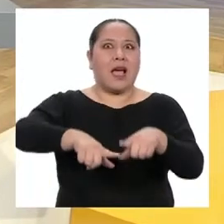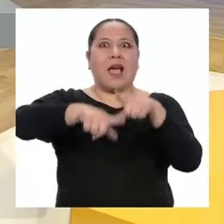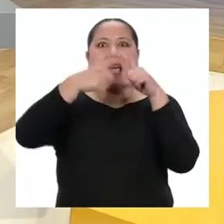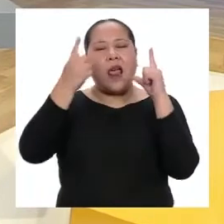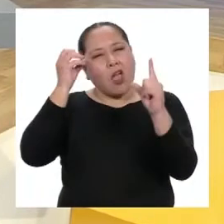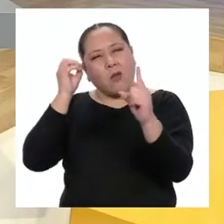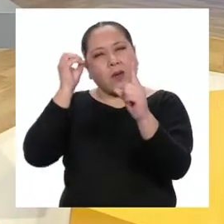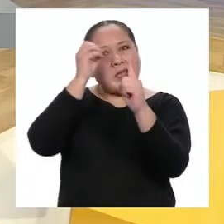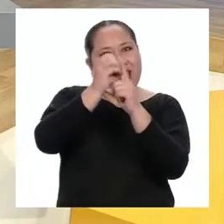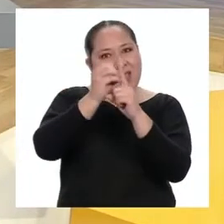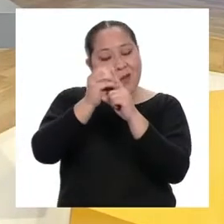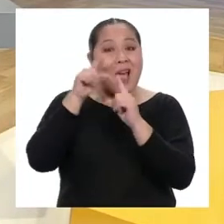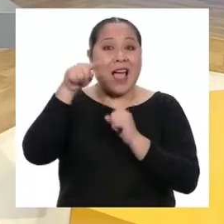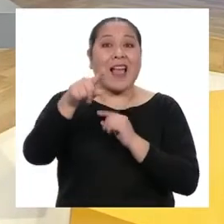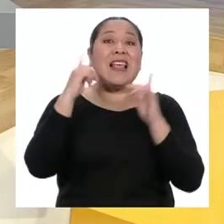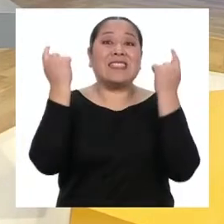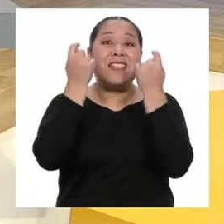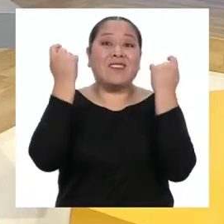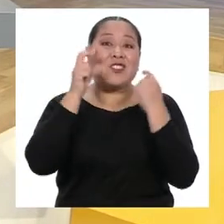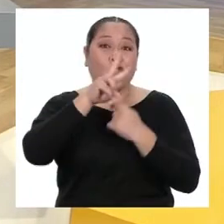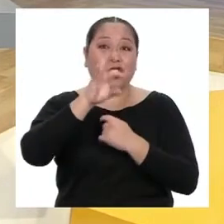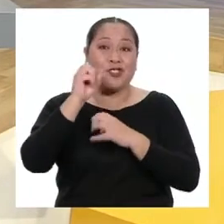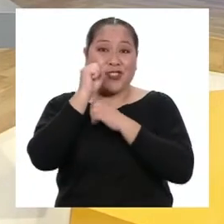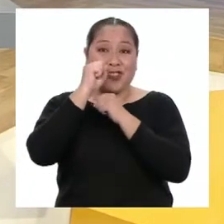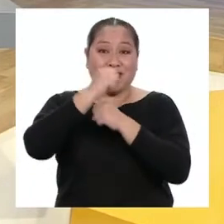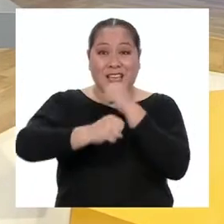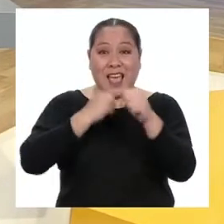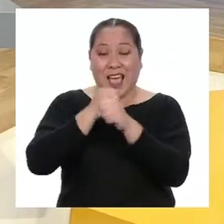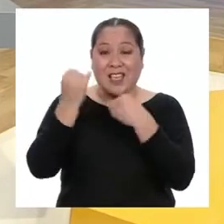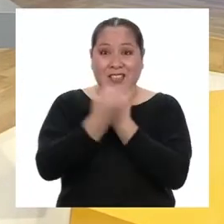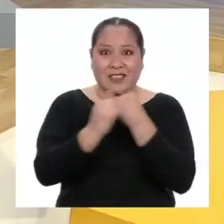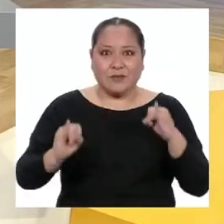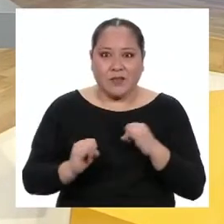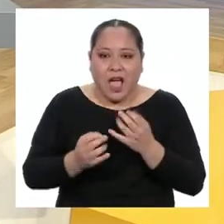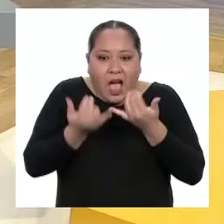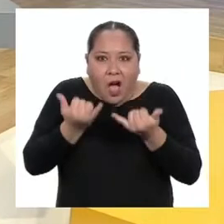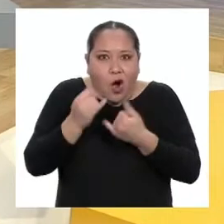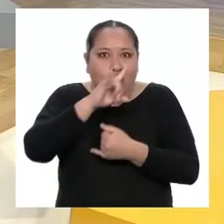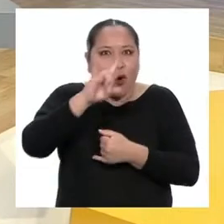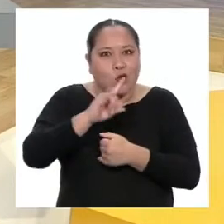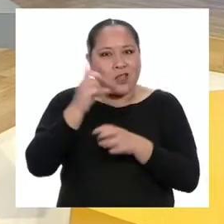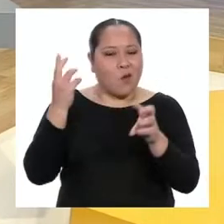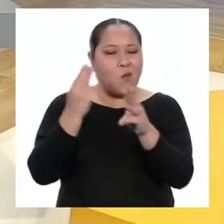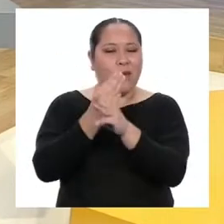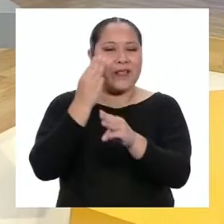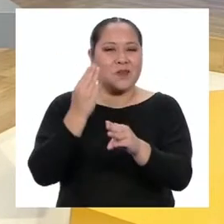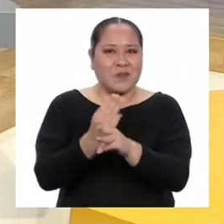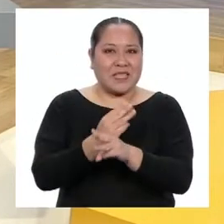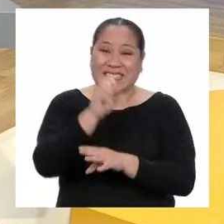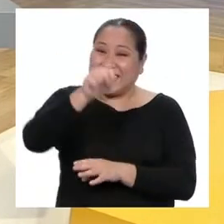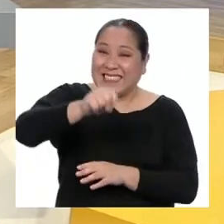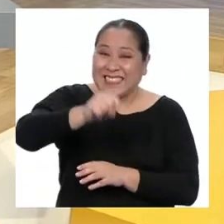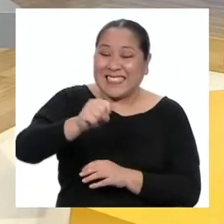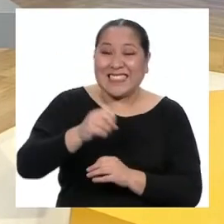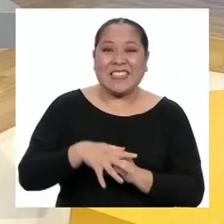el Bicentenario. Para ello haremos uso de la matemática. Así es, haremos un